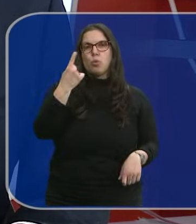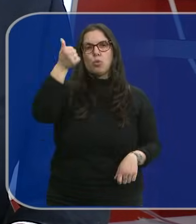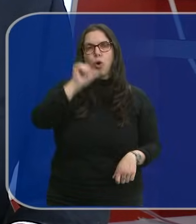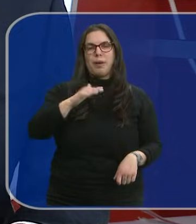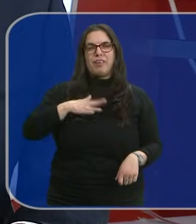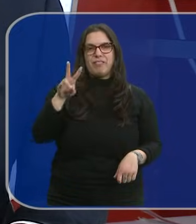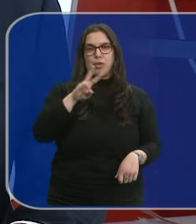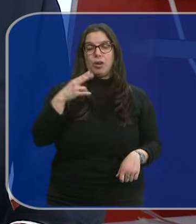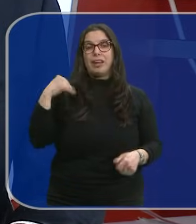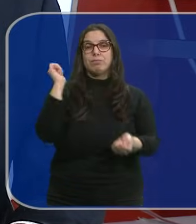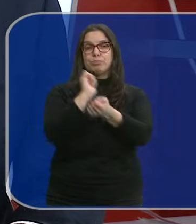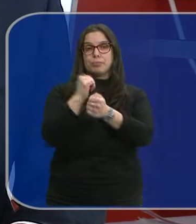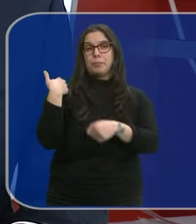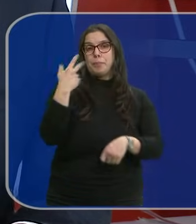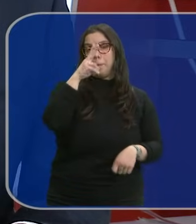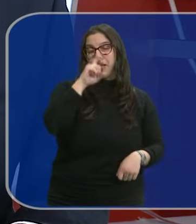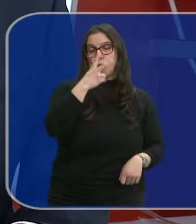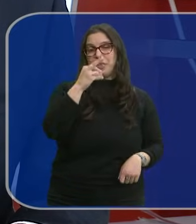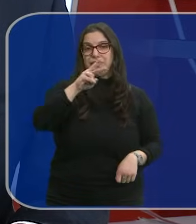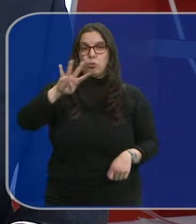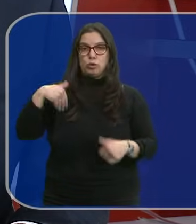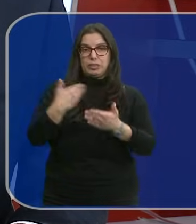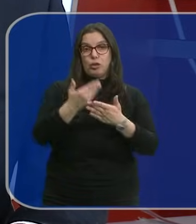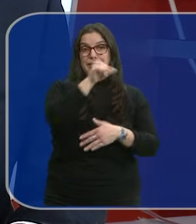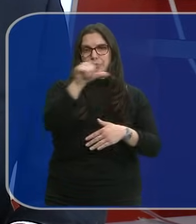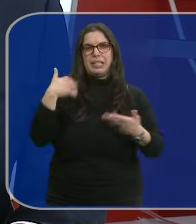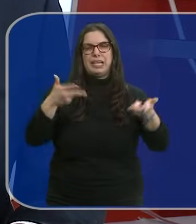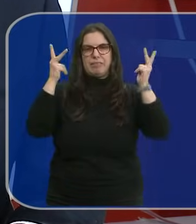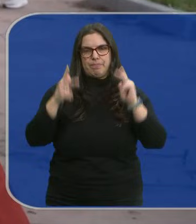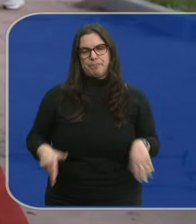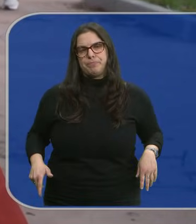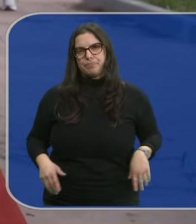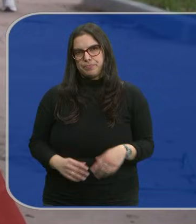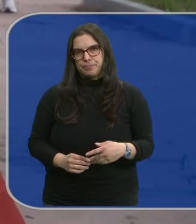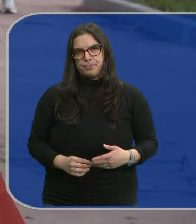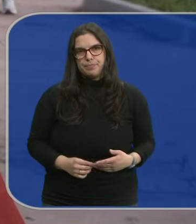Jorge Yéspica, en prisión desde 2024. Esta semana ya ha sido liberado.